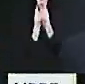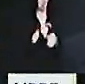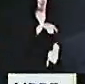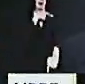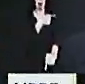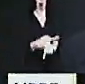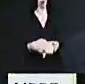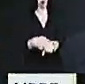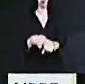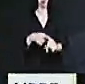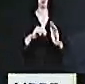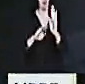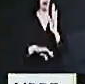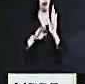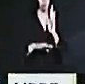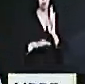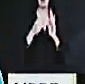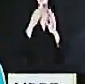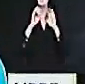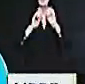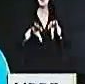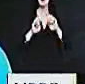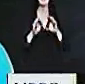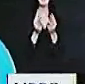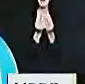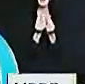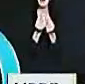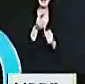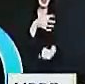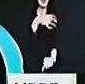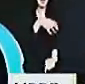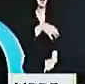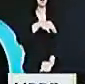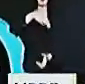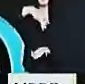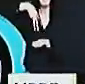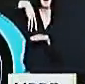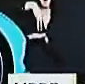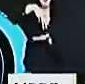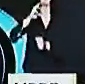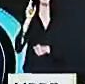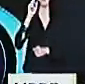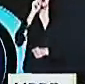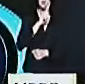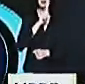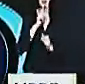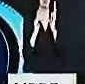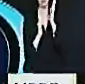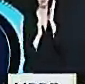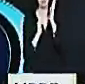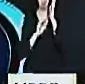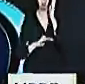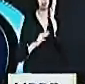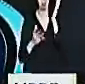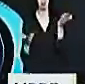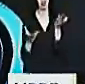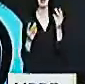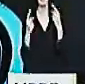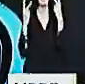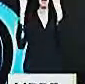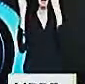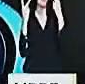promedio mundial. Y en educación, de calidad por cierto, la región del Maule queda al último en este listado. Si estamos